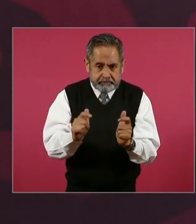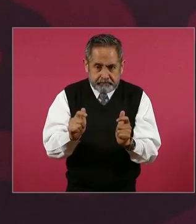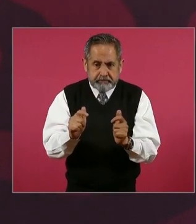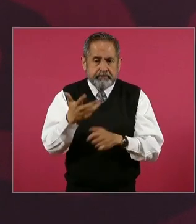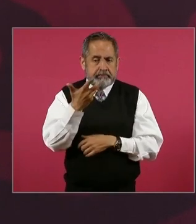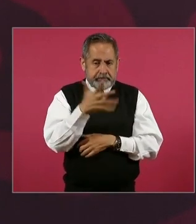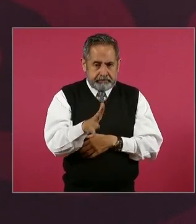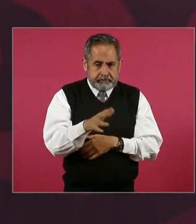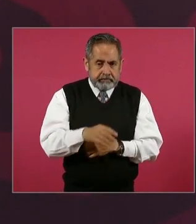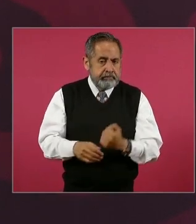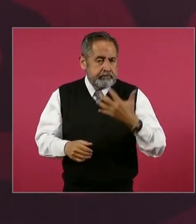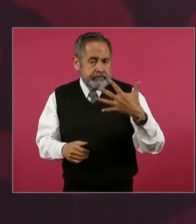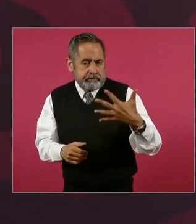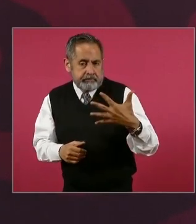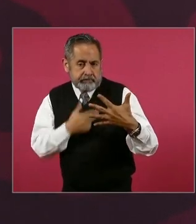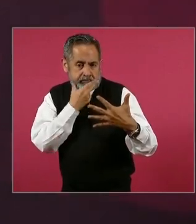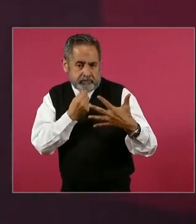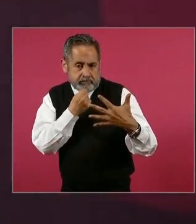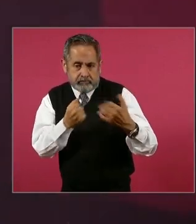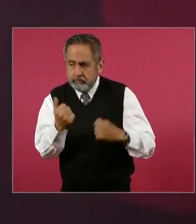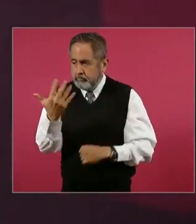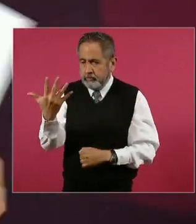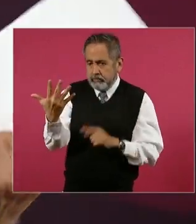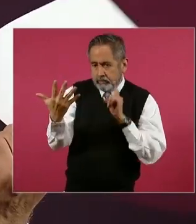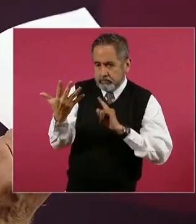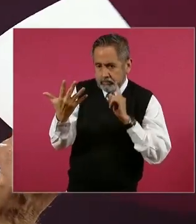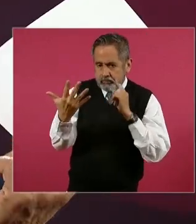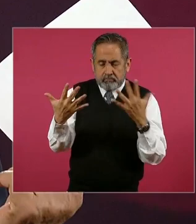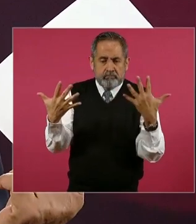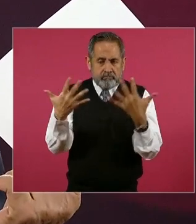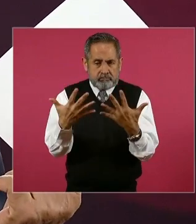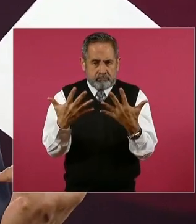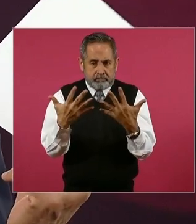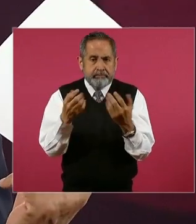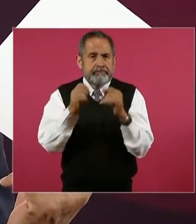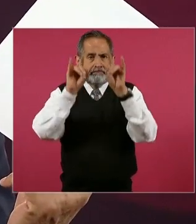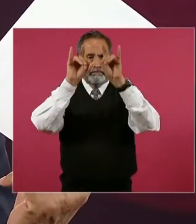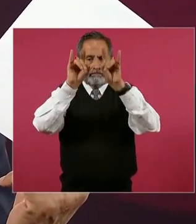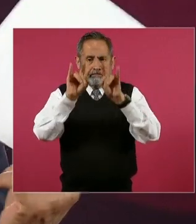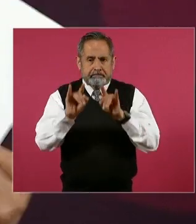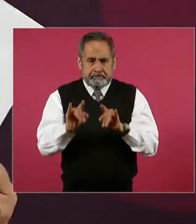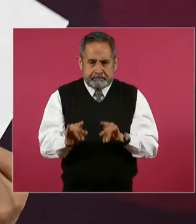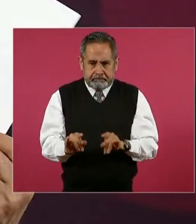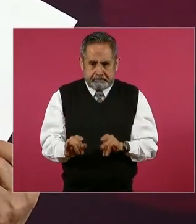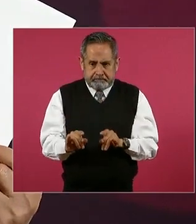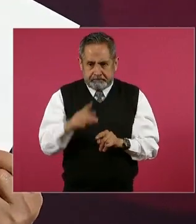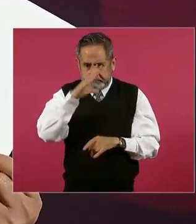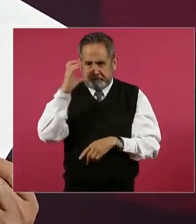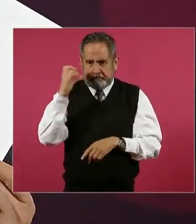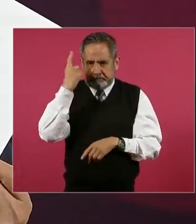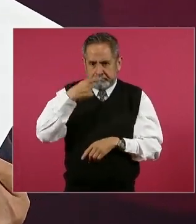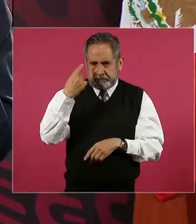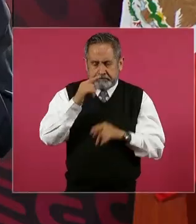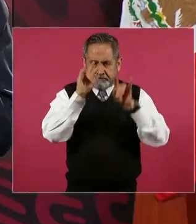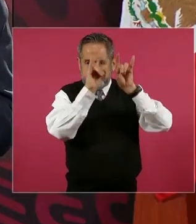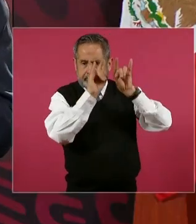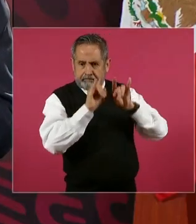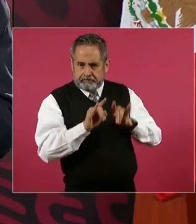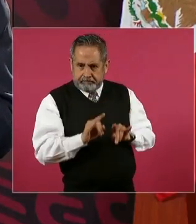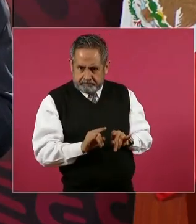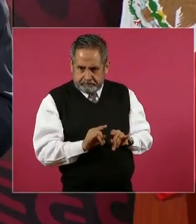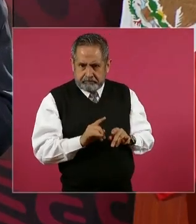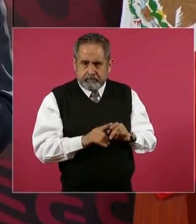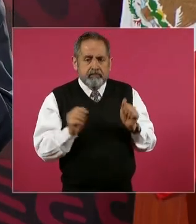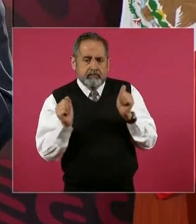mujeres cinco hombres y ellos van a la boleta más el juez